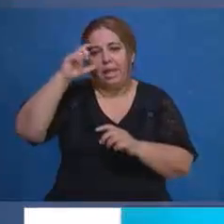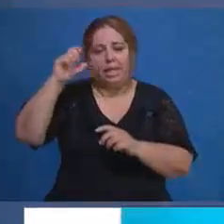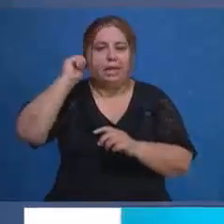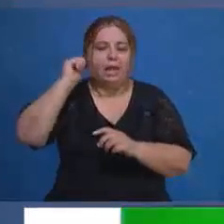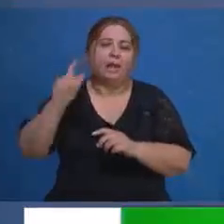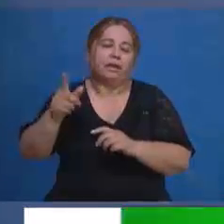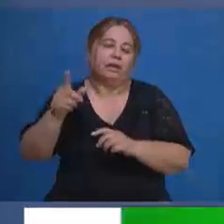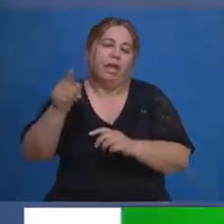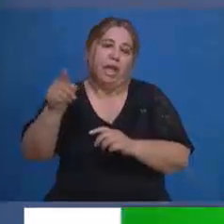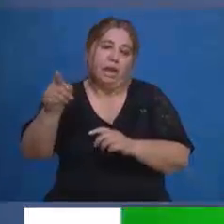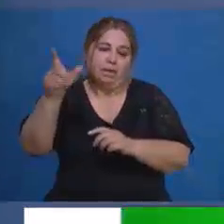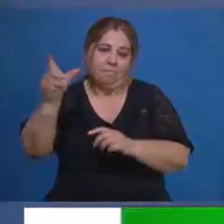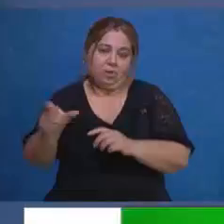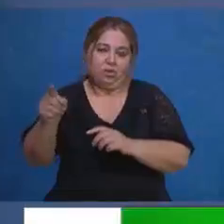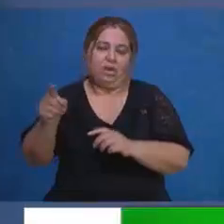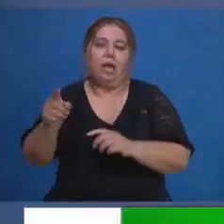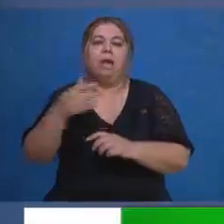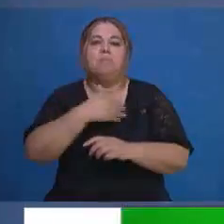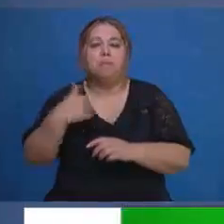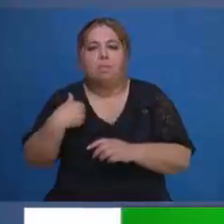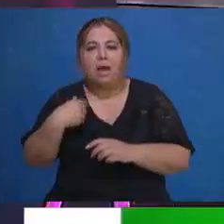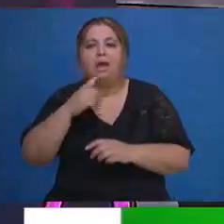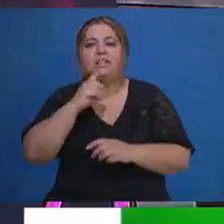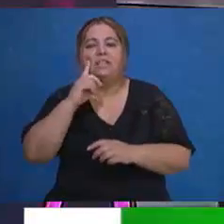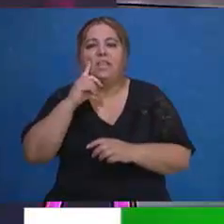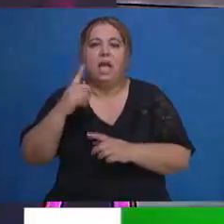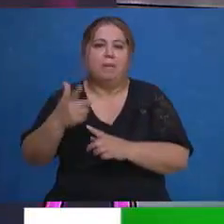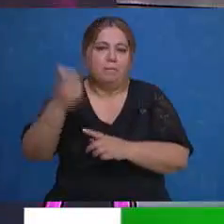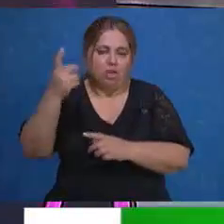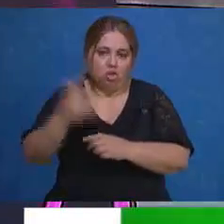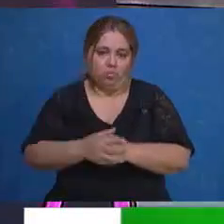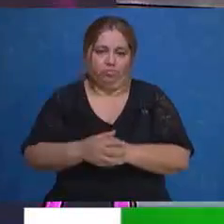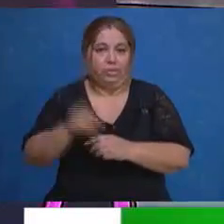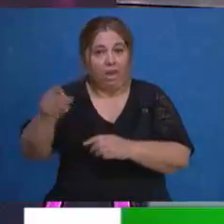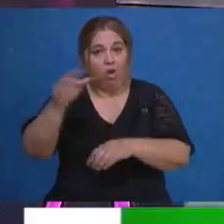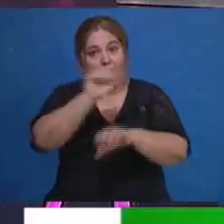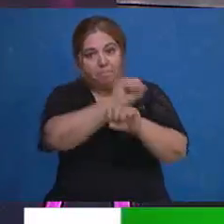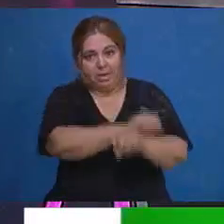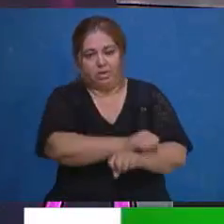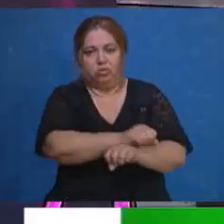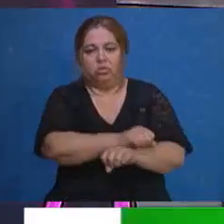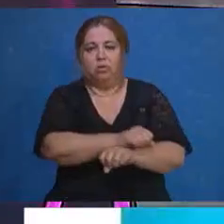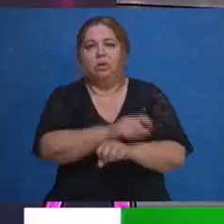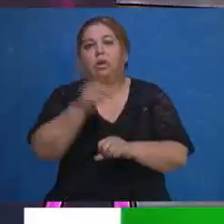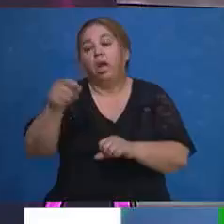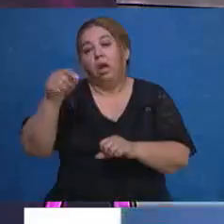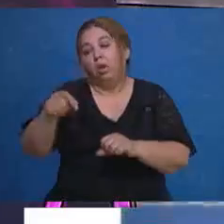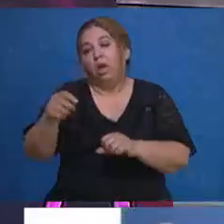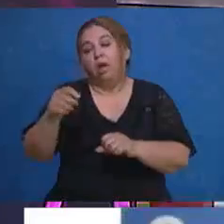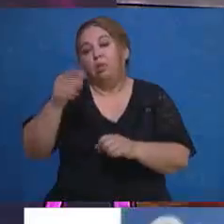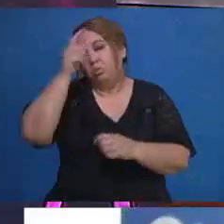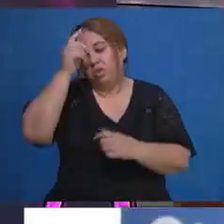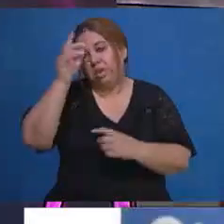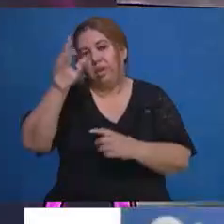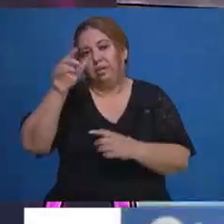matado a su madre y a su tía. Lo bañaron, Seba. Así es, hacía años que no se bañaba, según